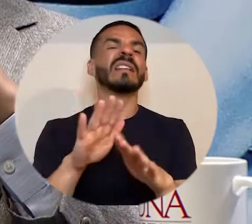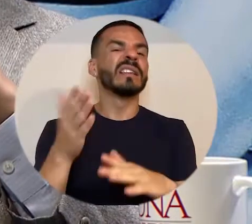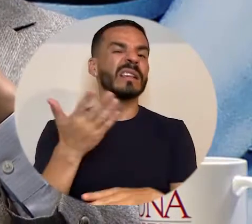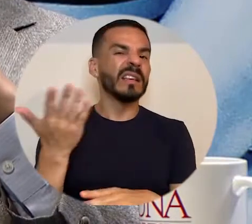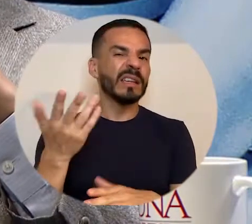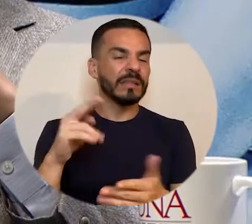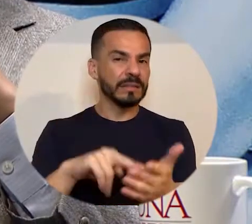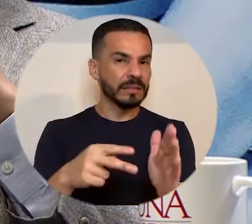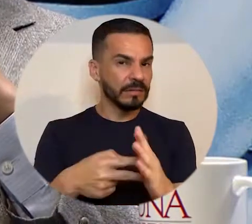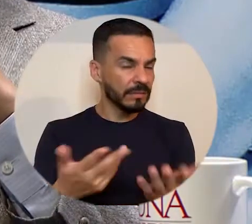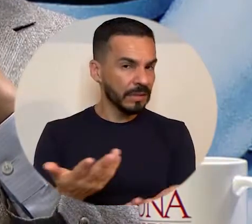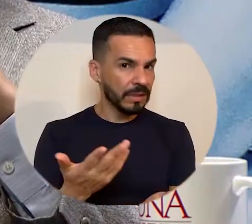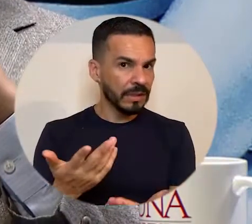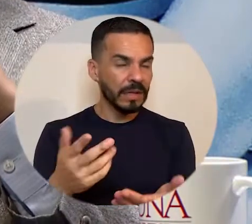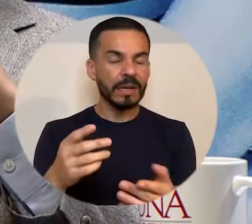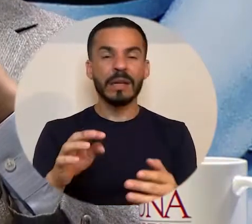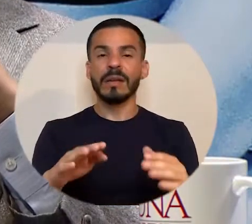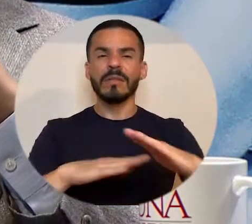cual consistía